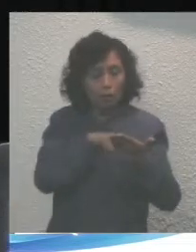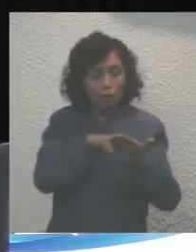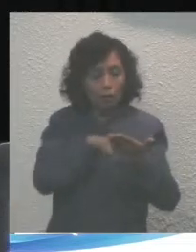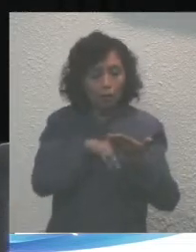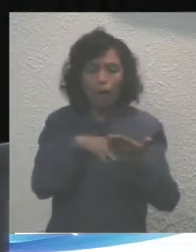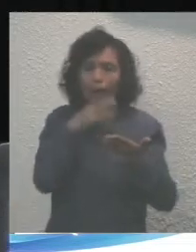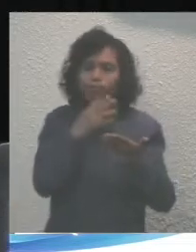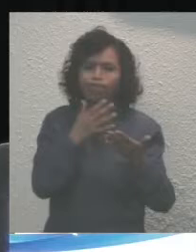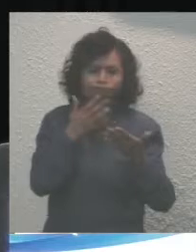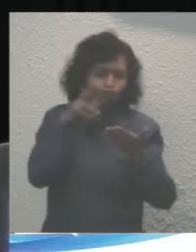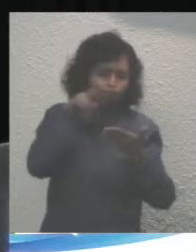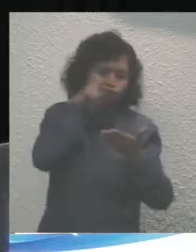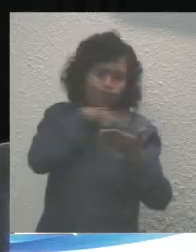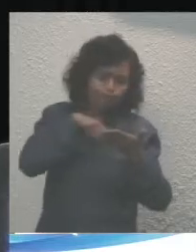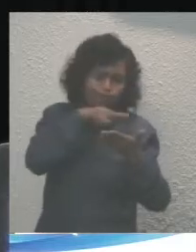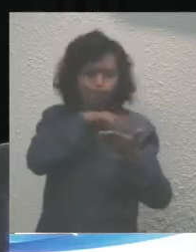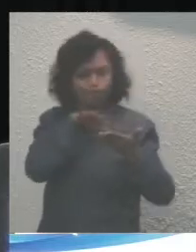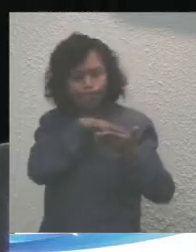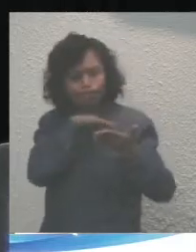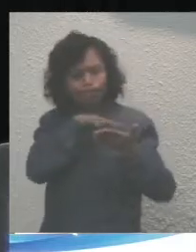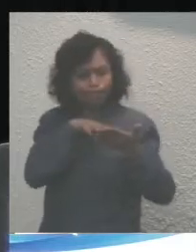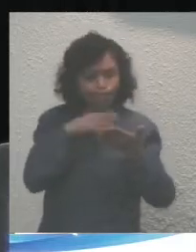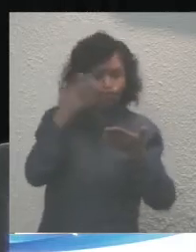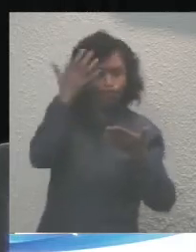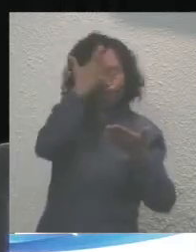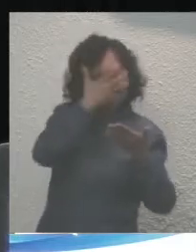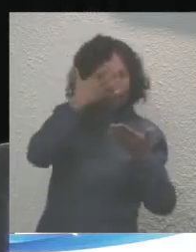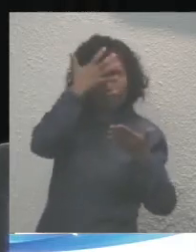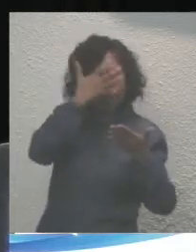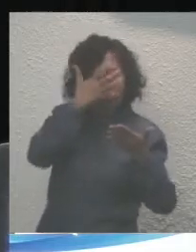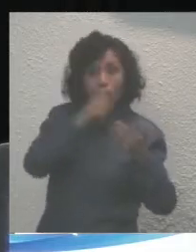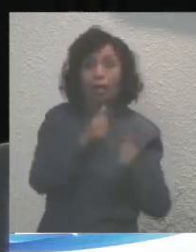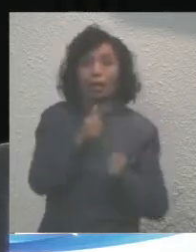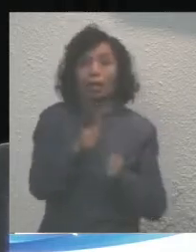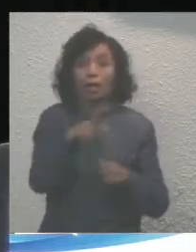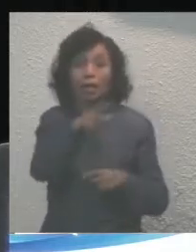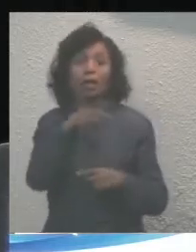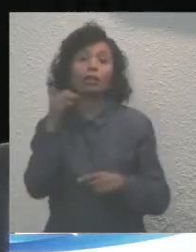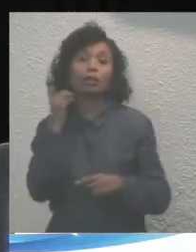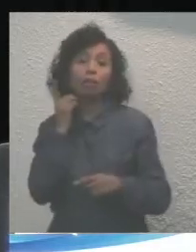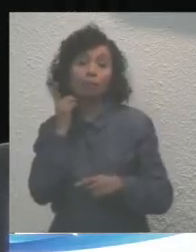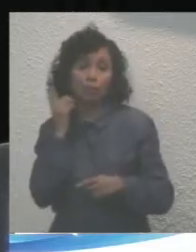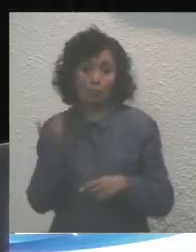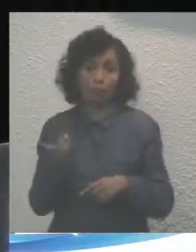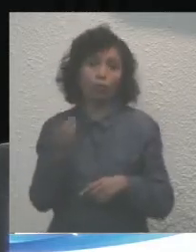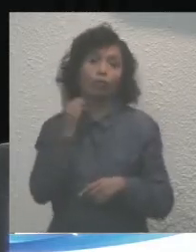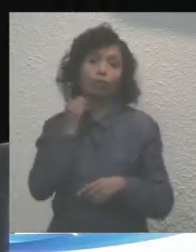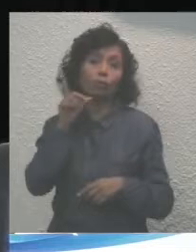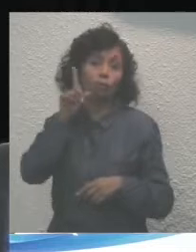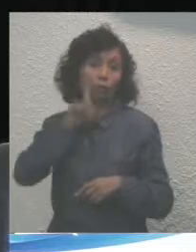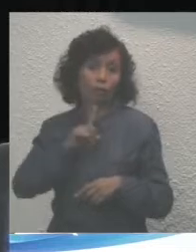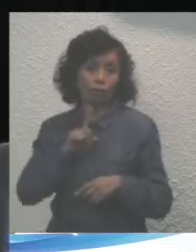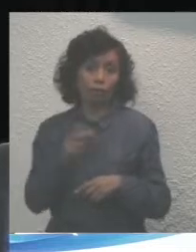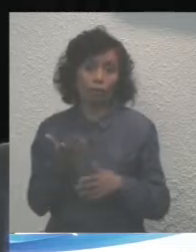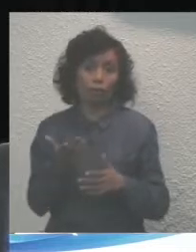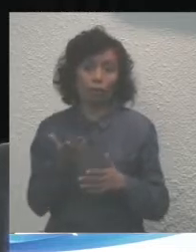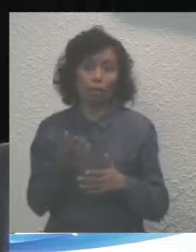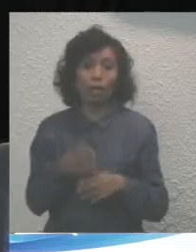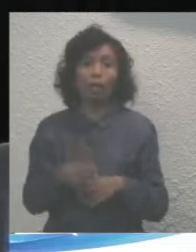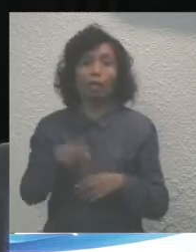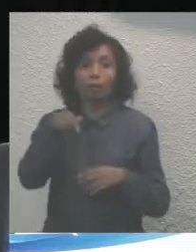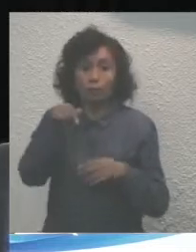su análisis correspondiente, para que cada diputada y diputado de